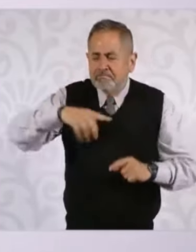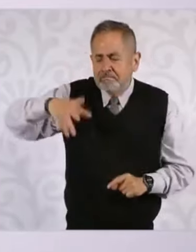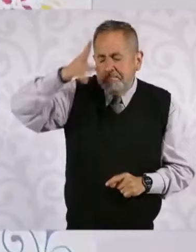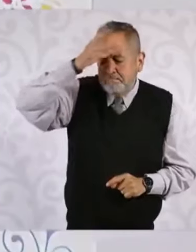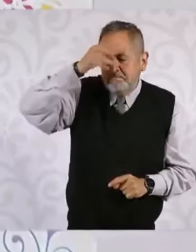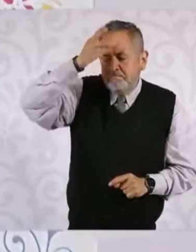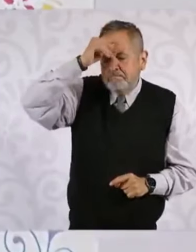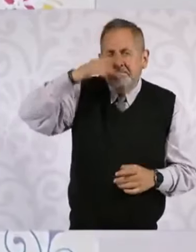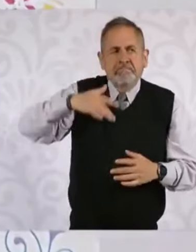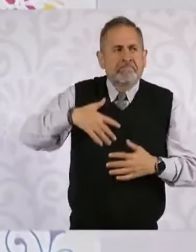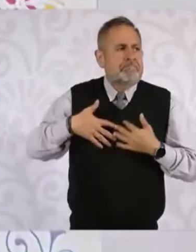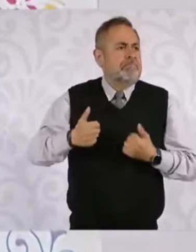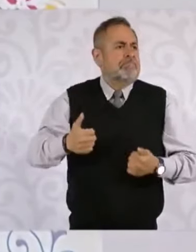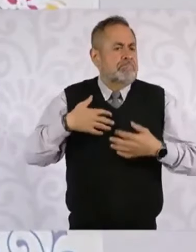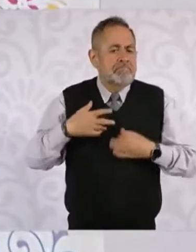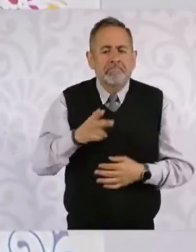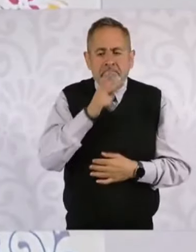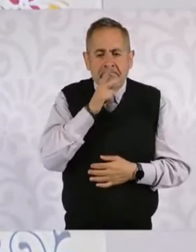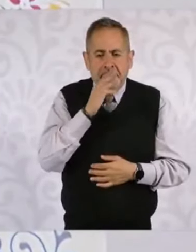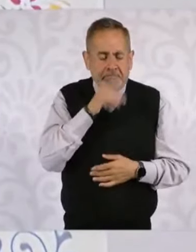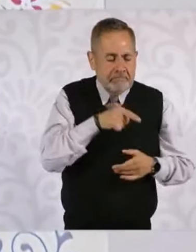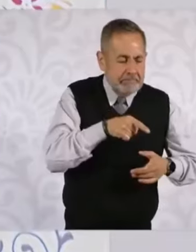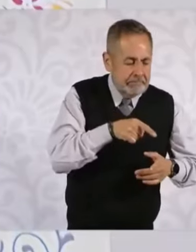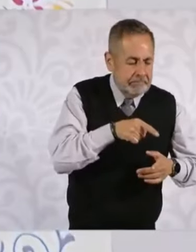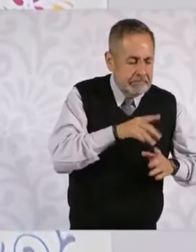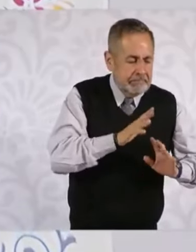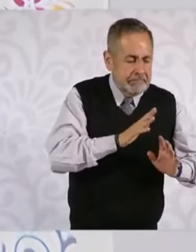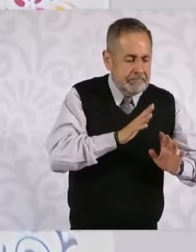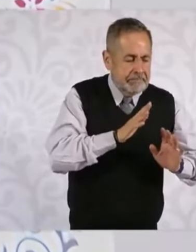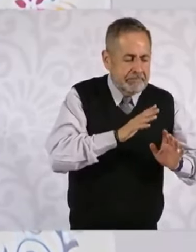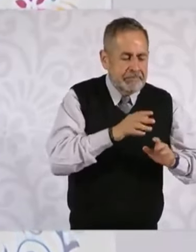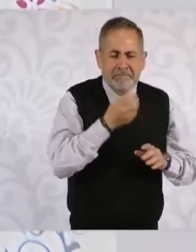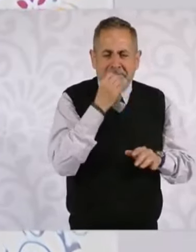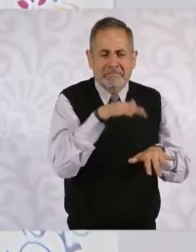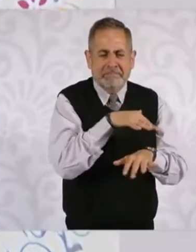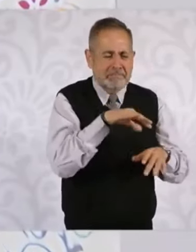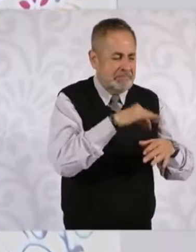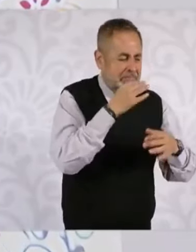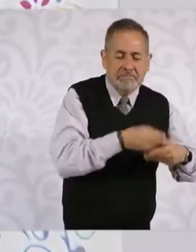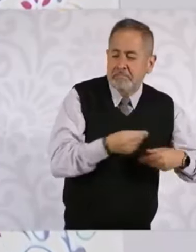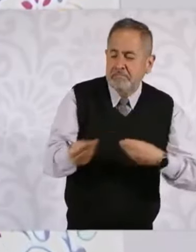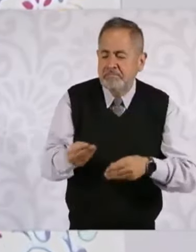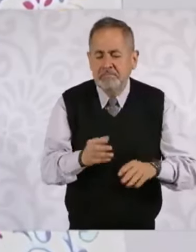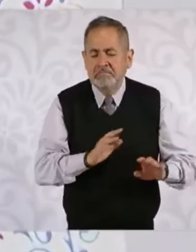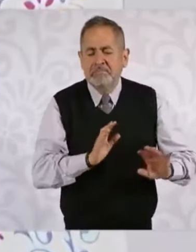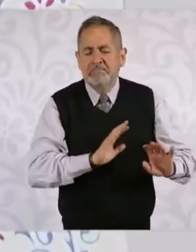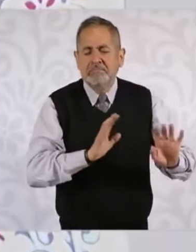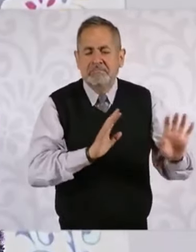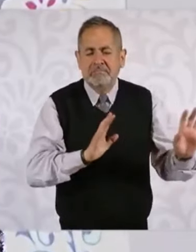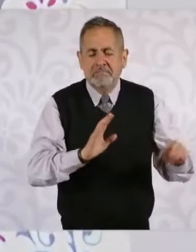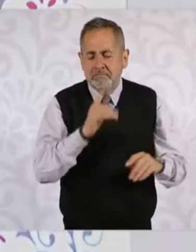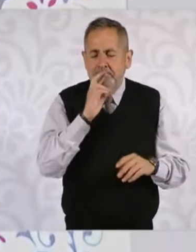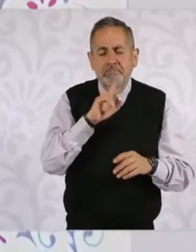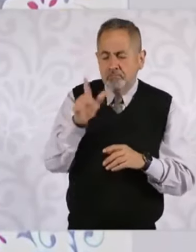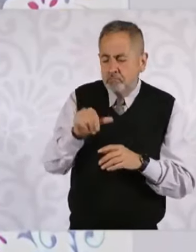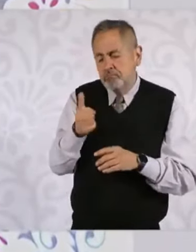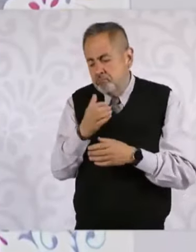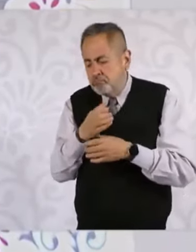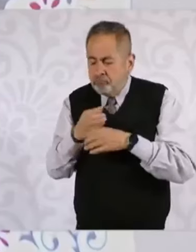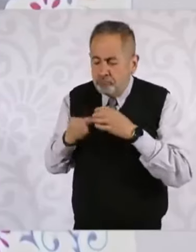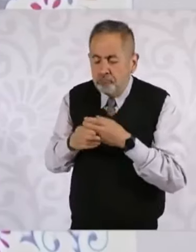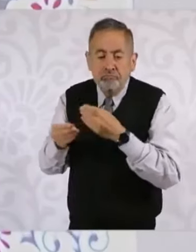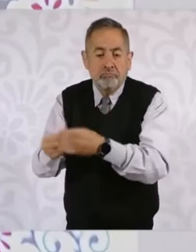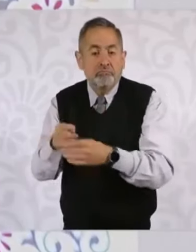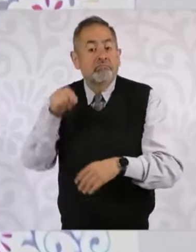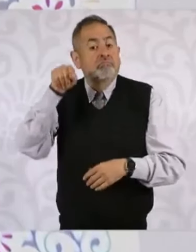pues los papás y las mamás no van a enviar comida chatarra a los niños al mediodía y lo que se venden en las